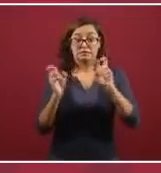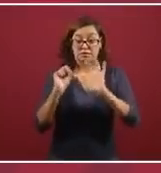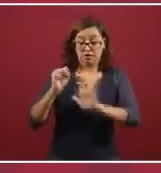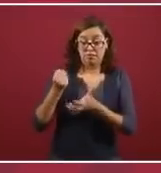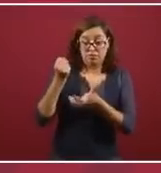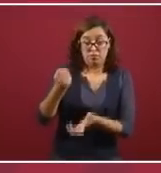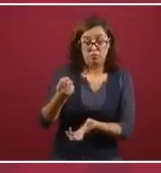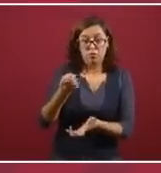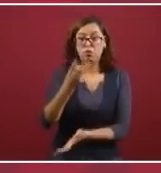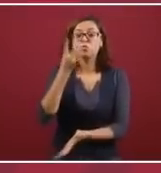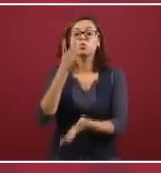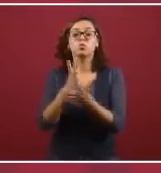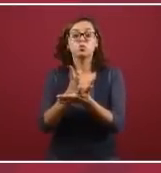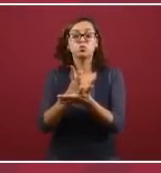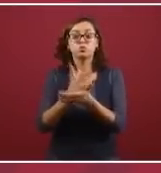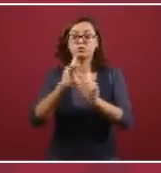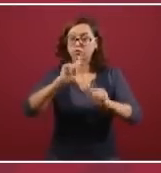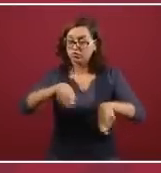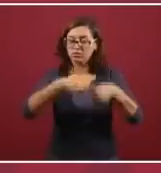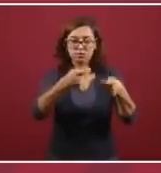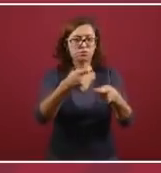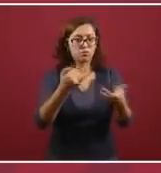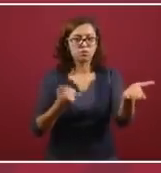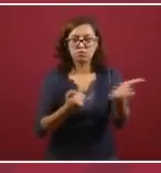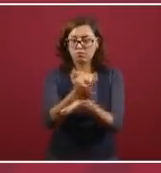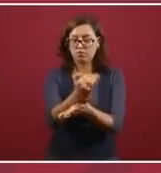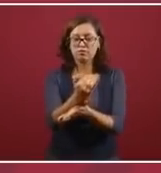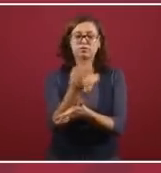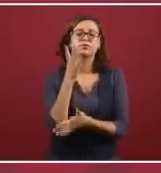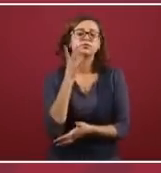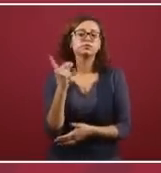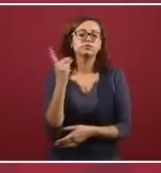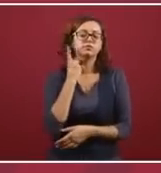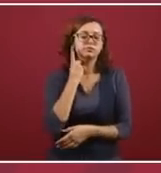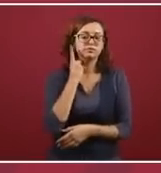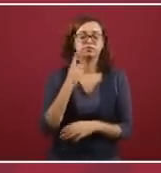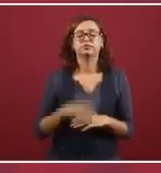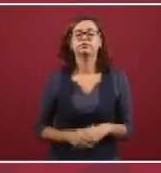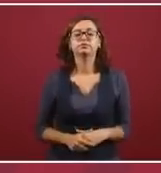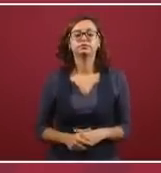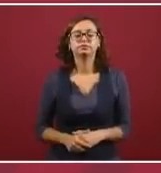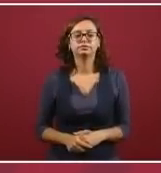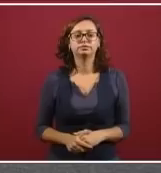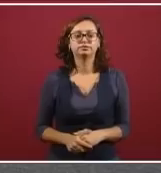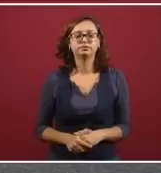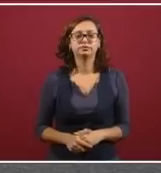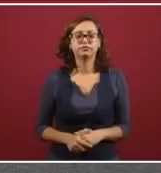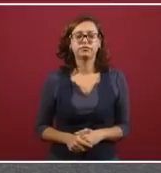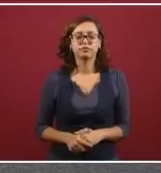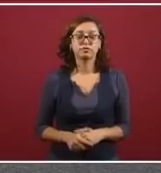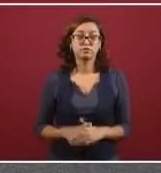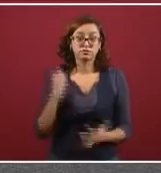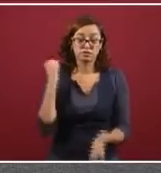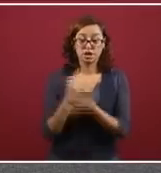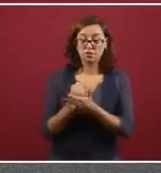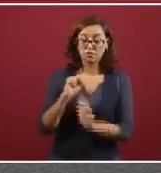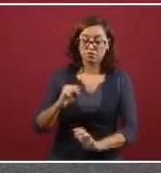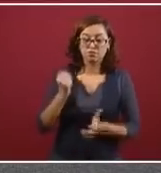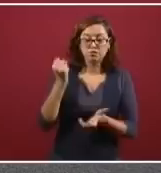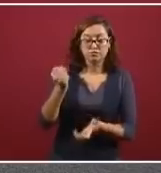es facultad exclusiva de la Cámara de Diputados la aprobación del